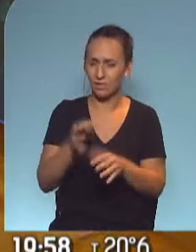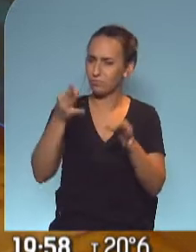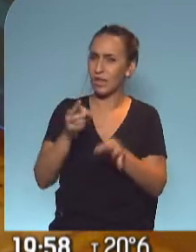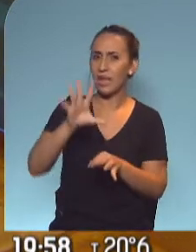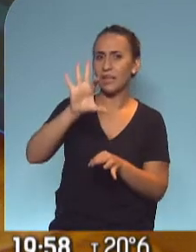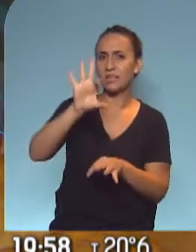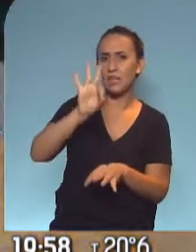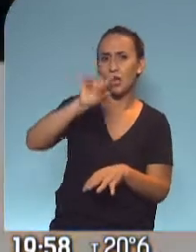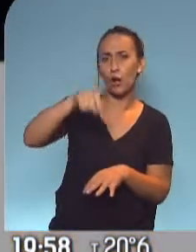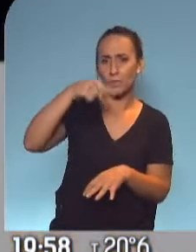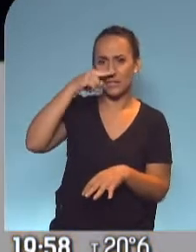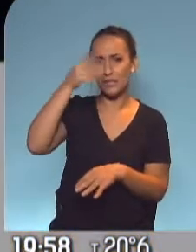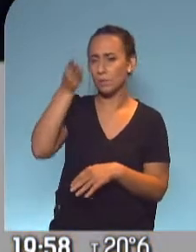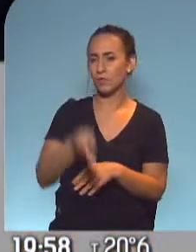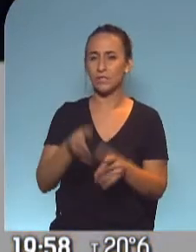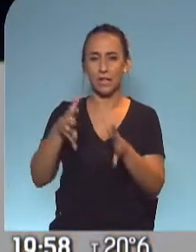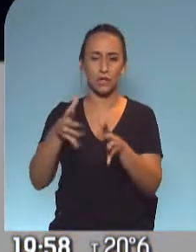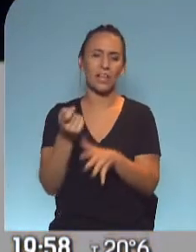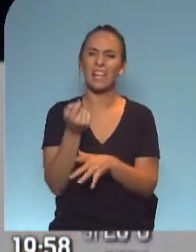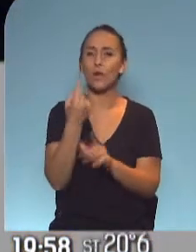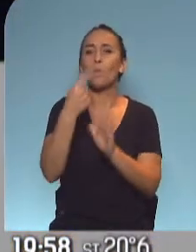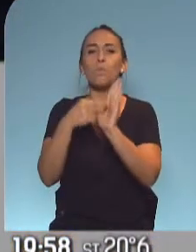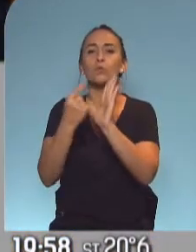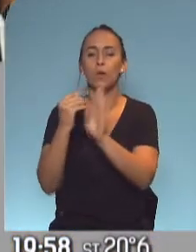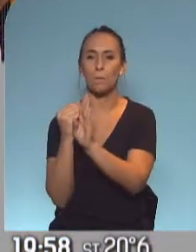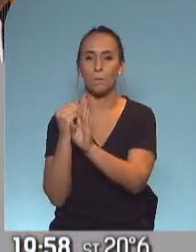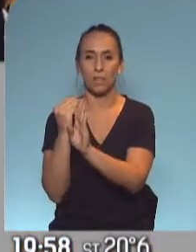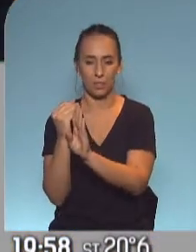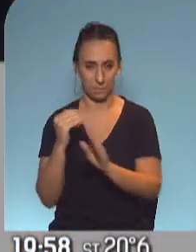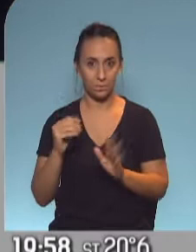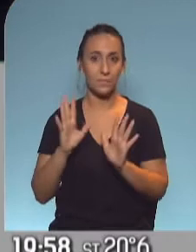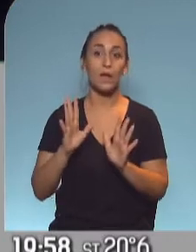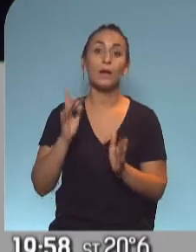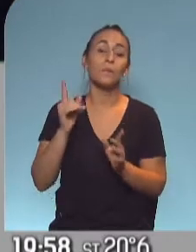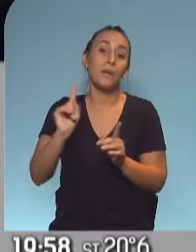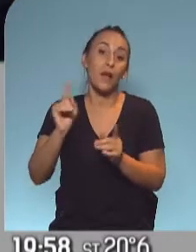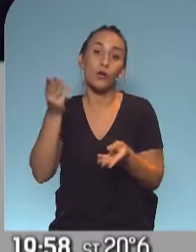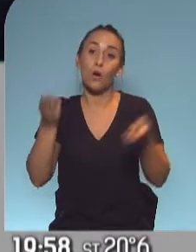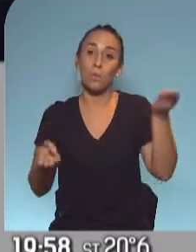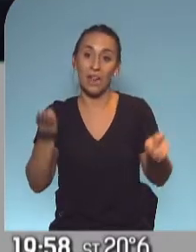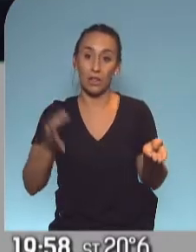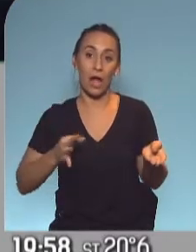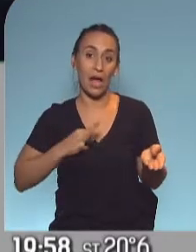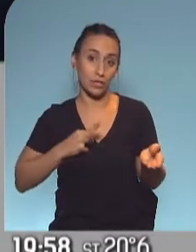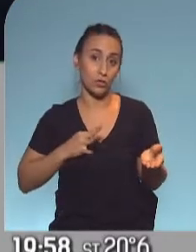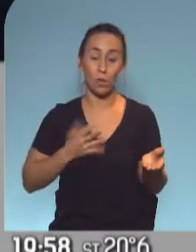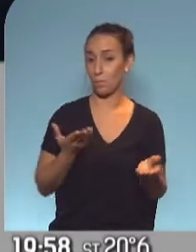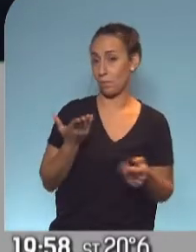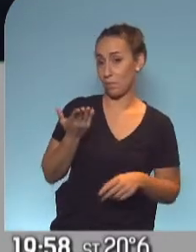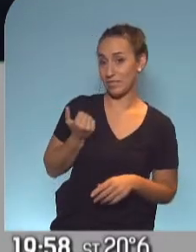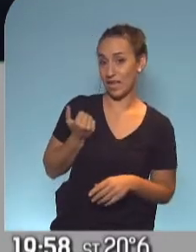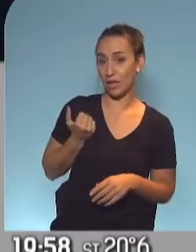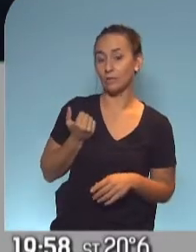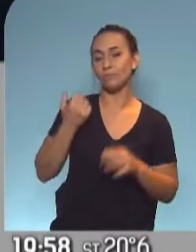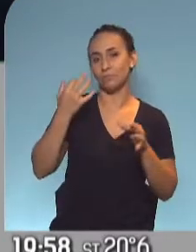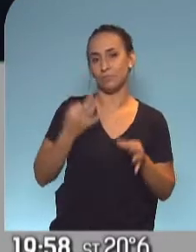0,8%. 0,7%, más o menos. Sí, sí, casi un punto. Ahora, si uno sí lo compara con el año pasado, o sea,